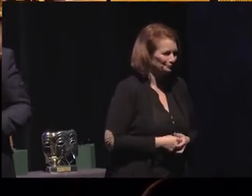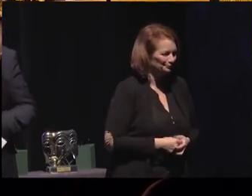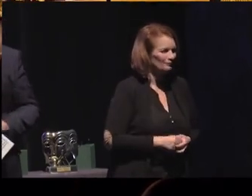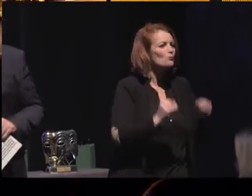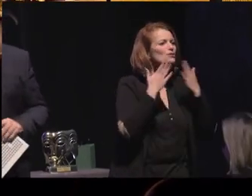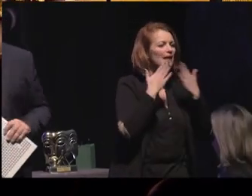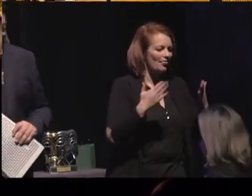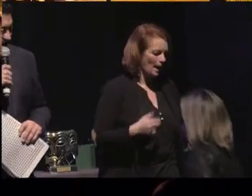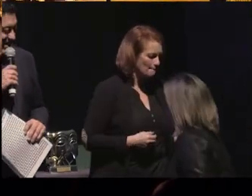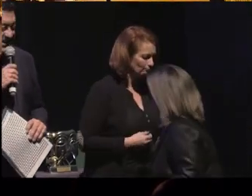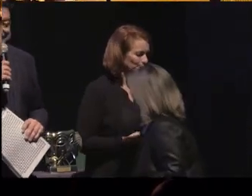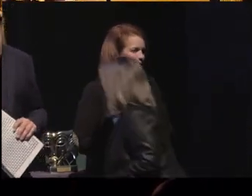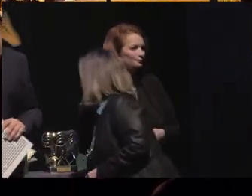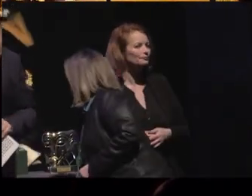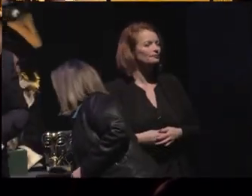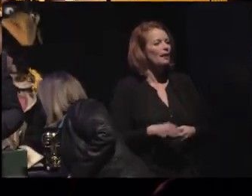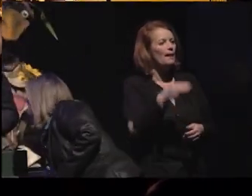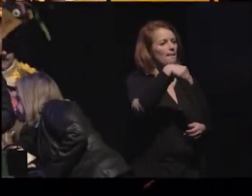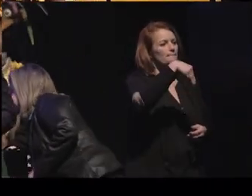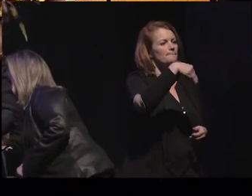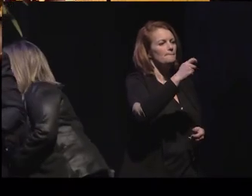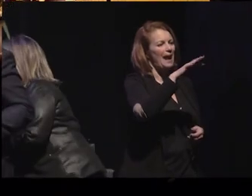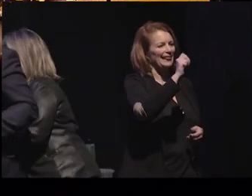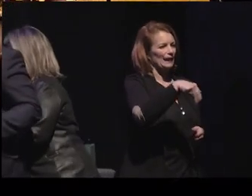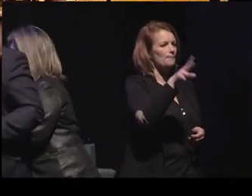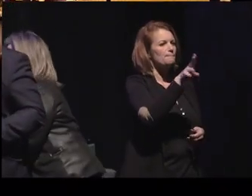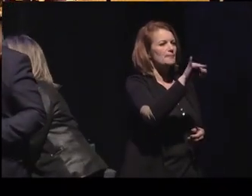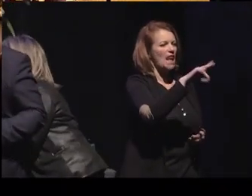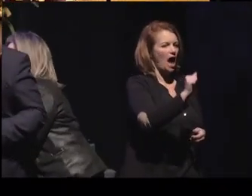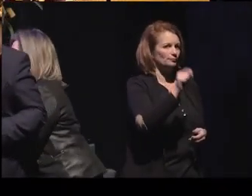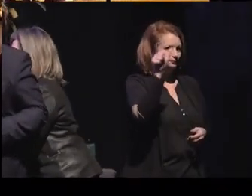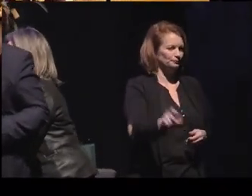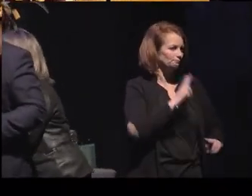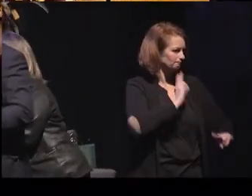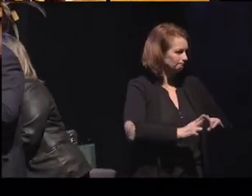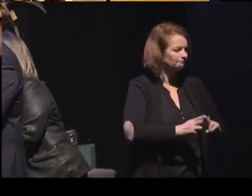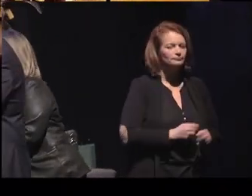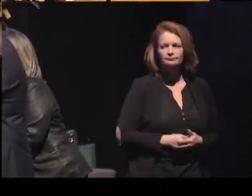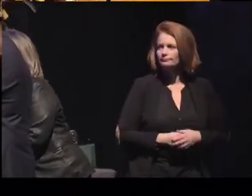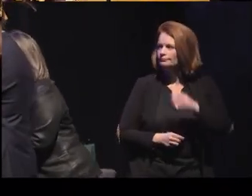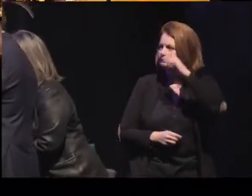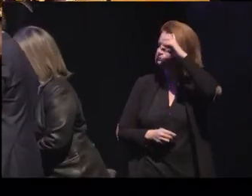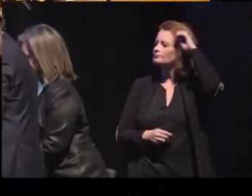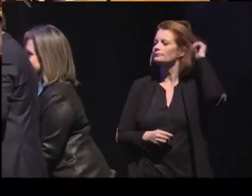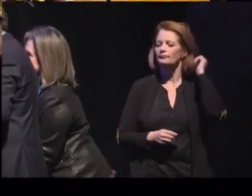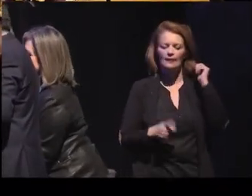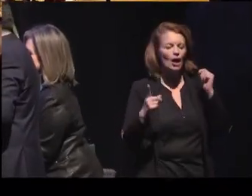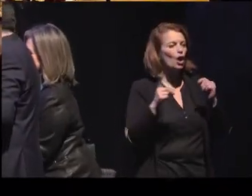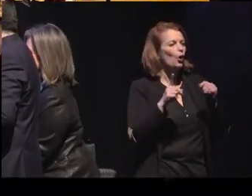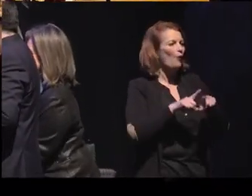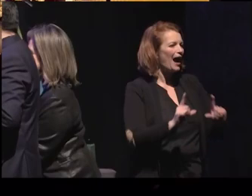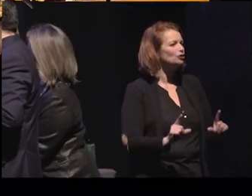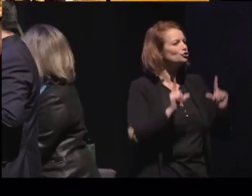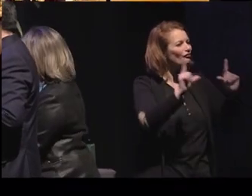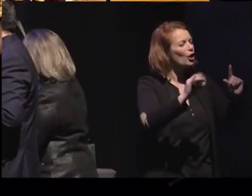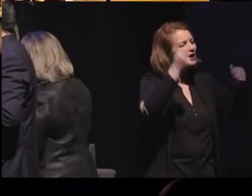Muchas gracias, don Martín Vila. Y bueno, es el momento de... Ahí tiene el trofeo y el